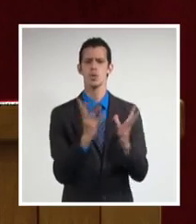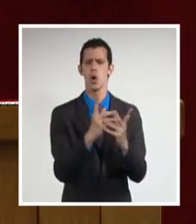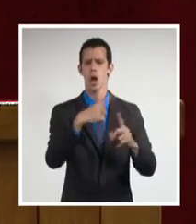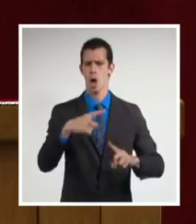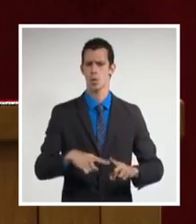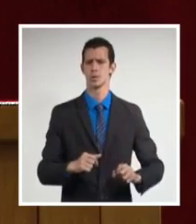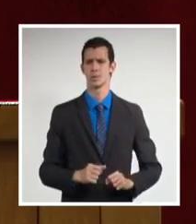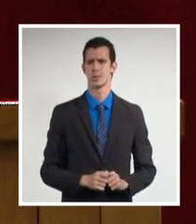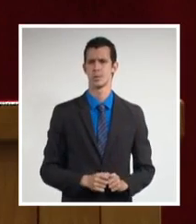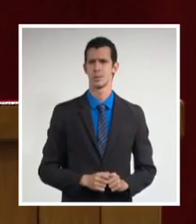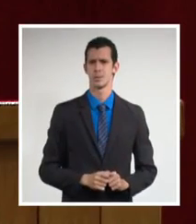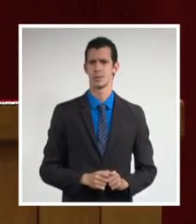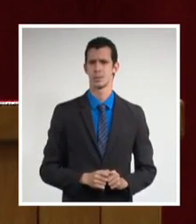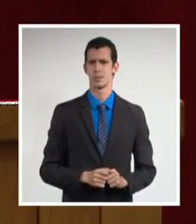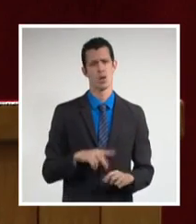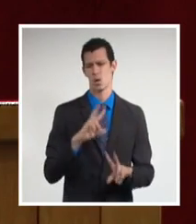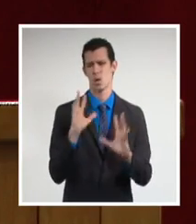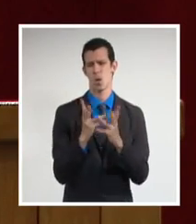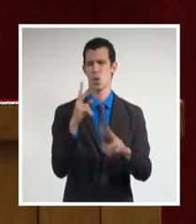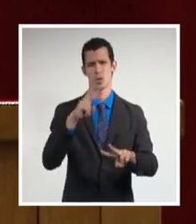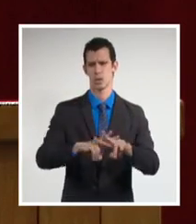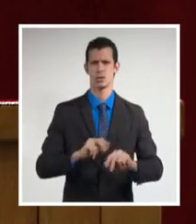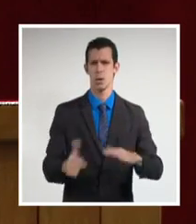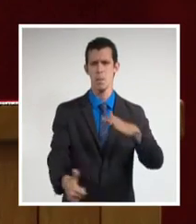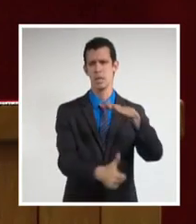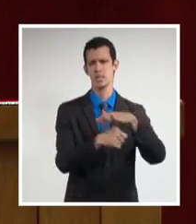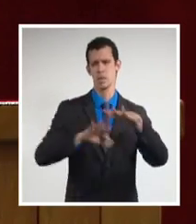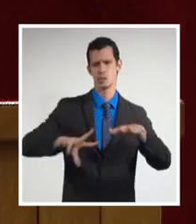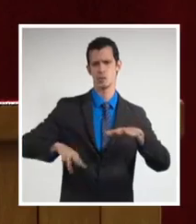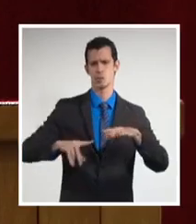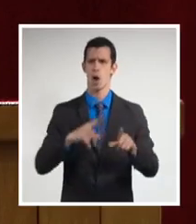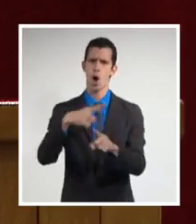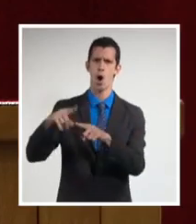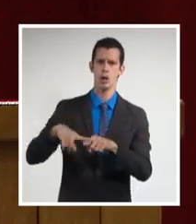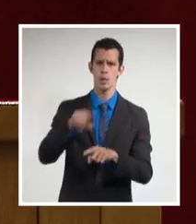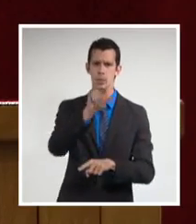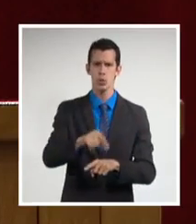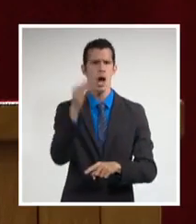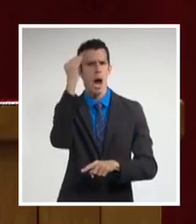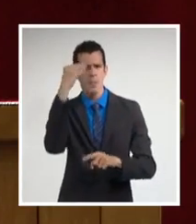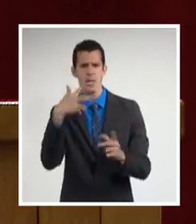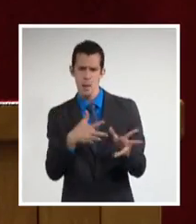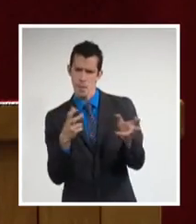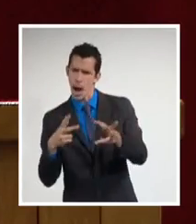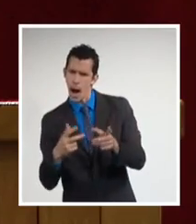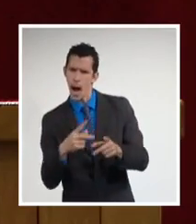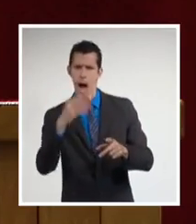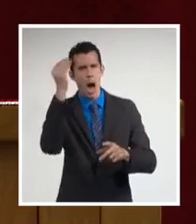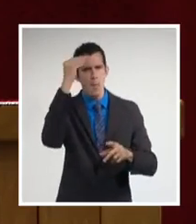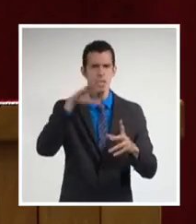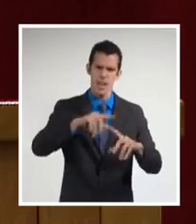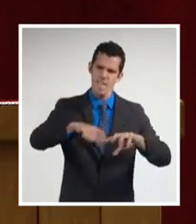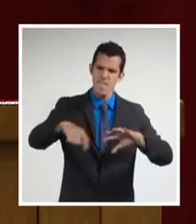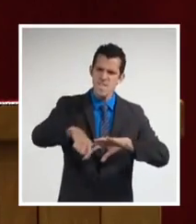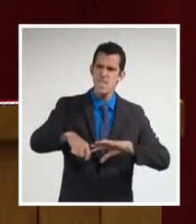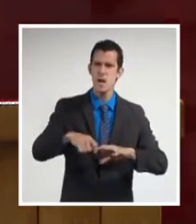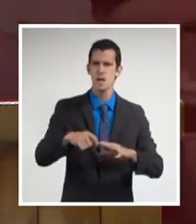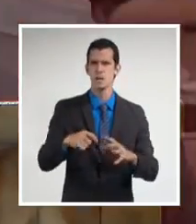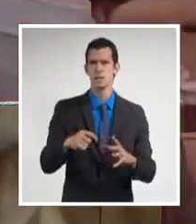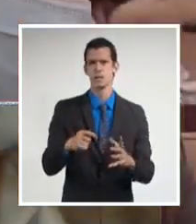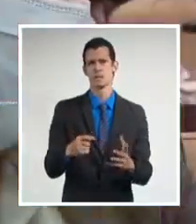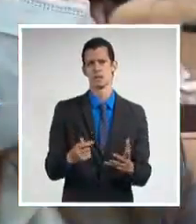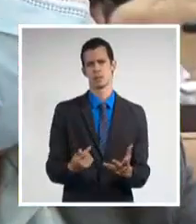en Cuba apoyo y hogar, solidaridad y acompañamiento. Tener un solo partido no nos